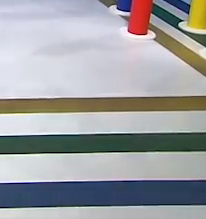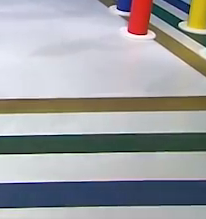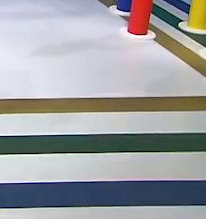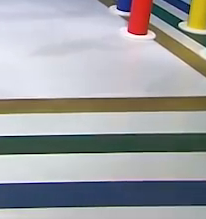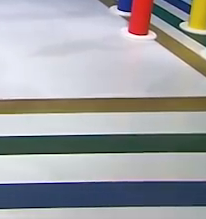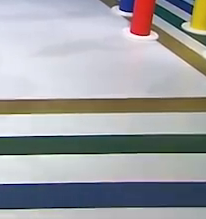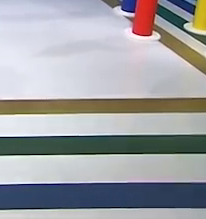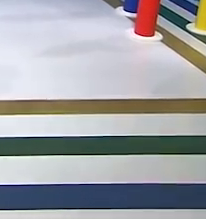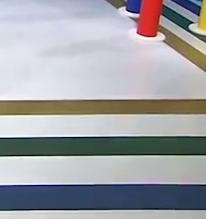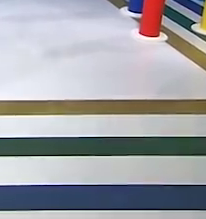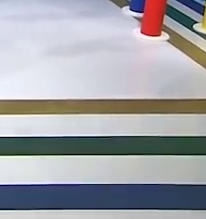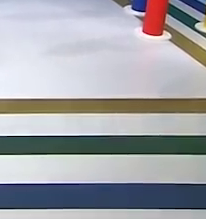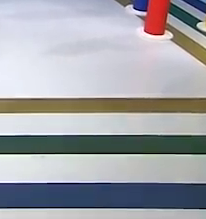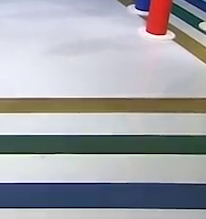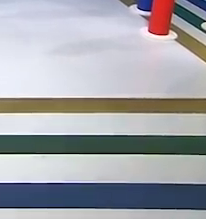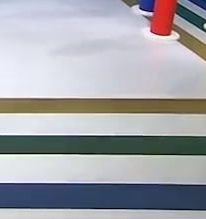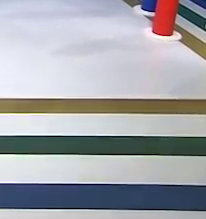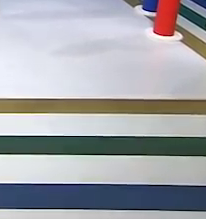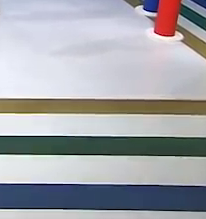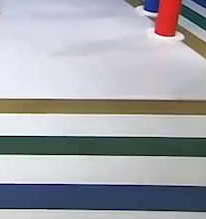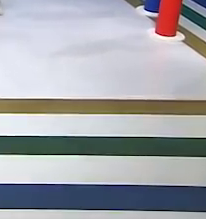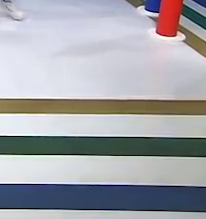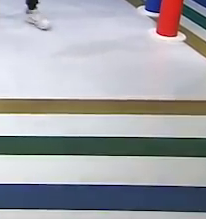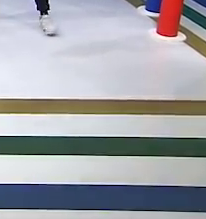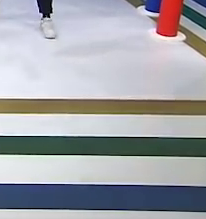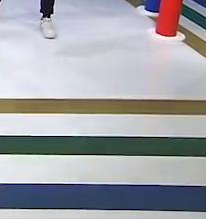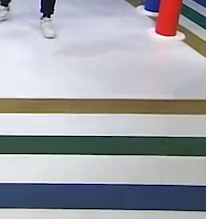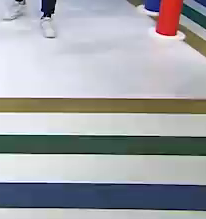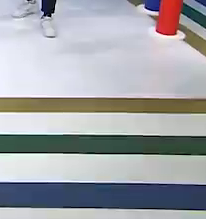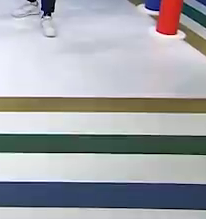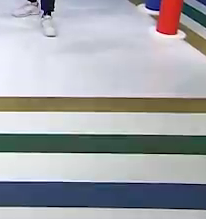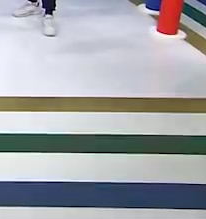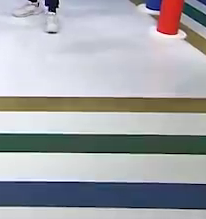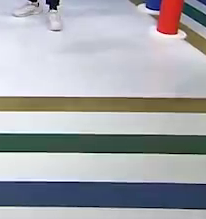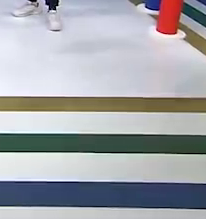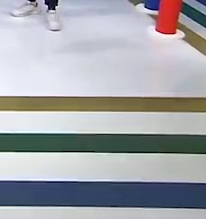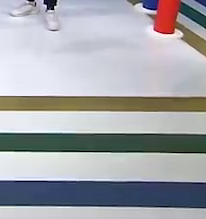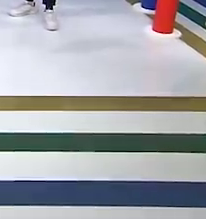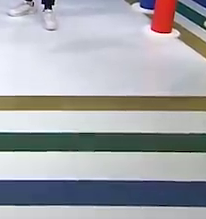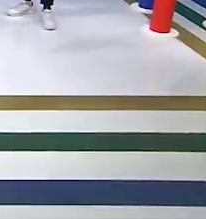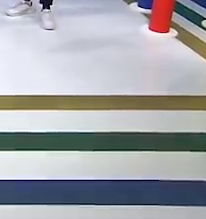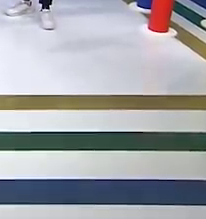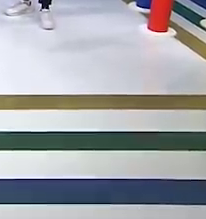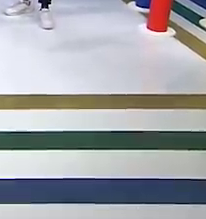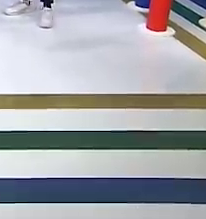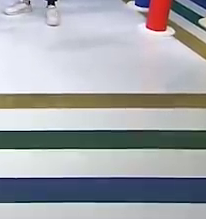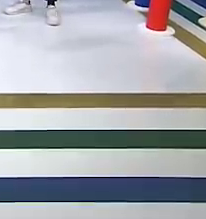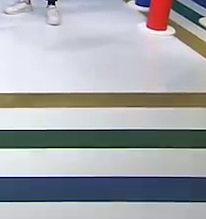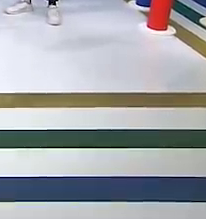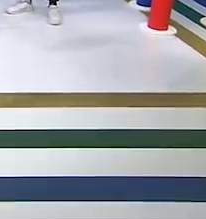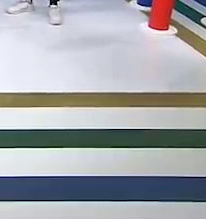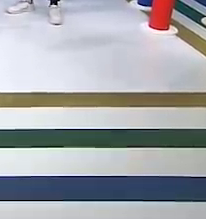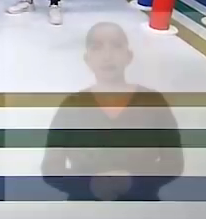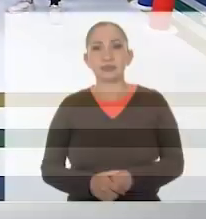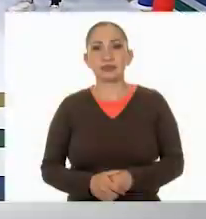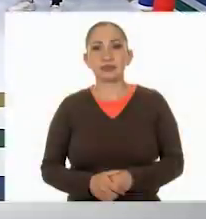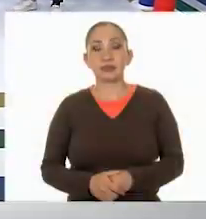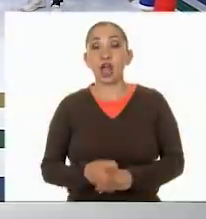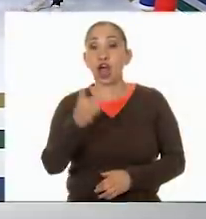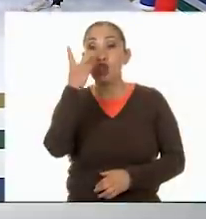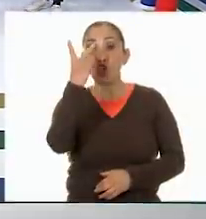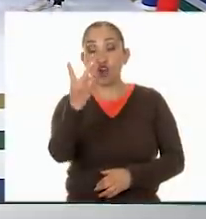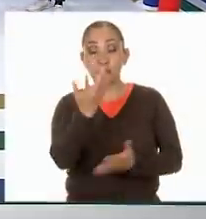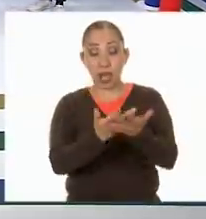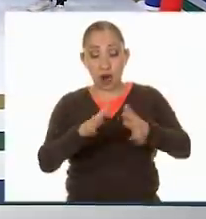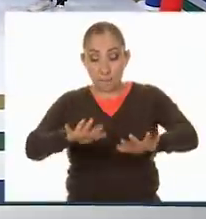Ay, este se rodea. Este se salta. Este se rodea. Este se salta, este se esquiva. Una postura donde pongas dos manos